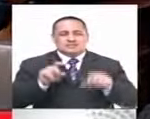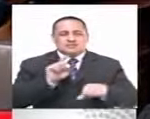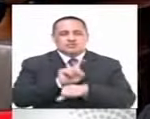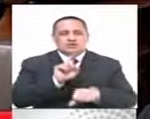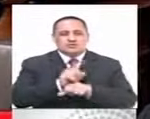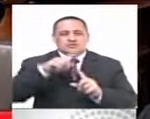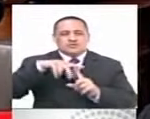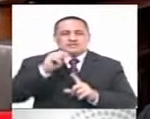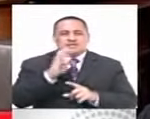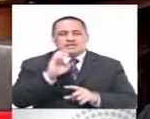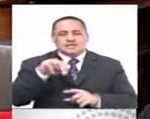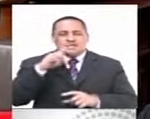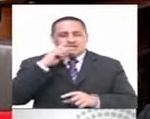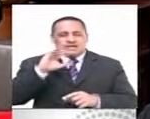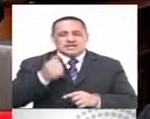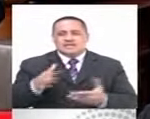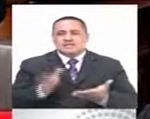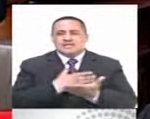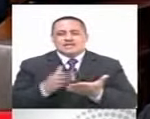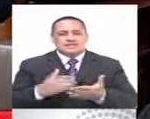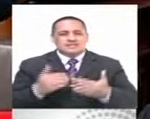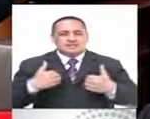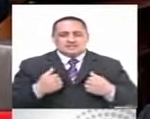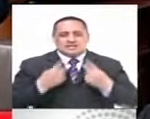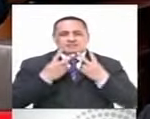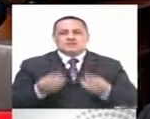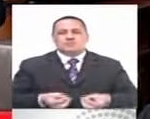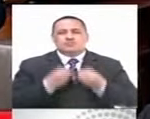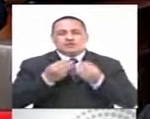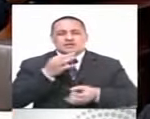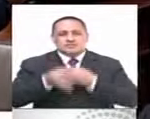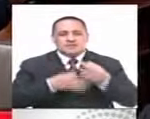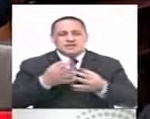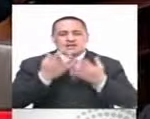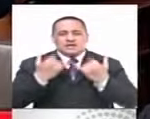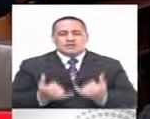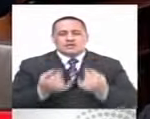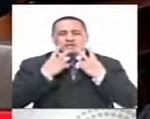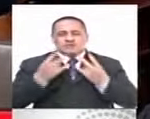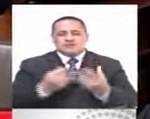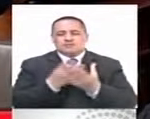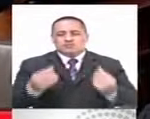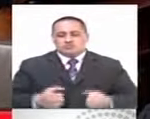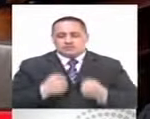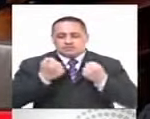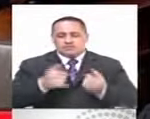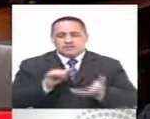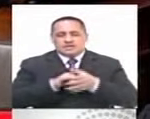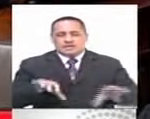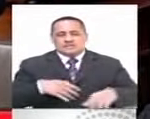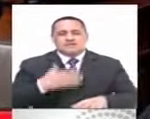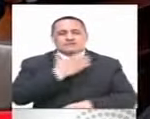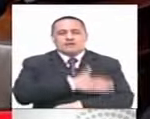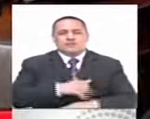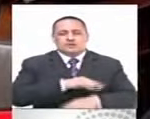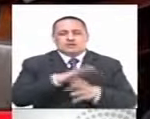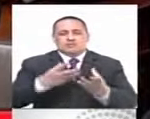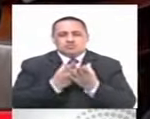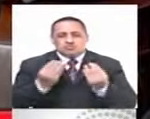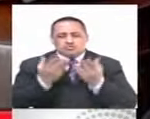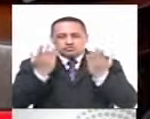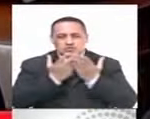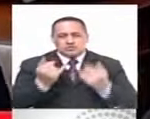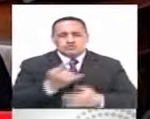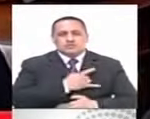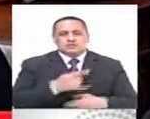técnica. No tenemos por qué resaltar en este momento los esfuerzos que se han hecho en favor de los estudiantes